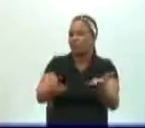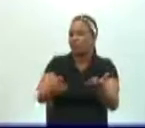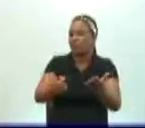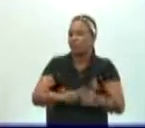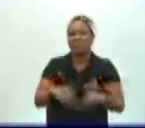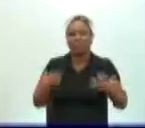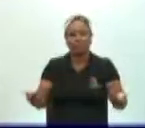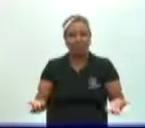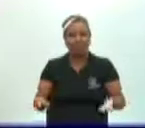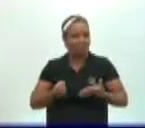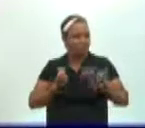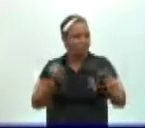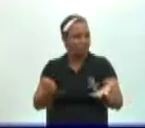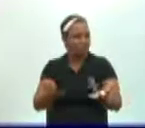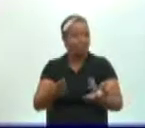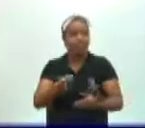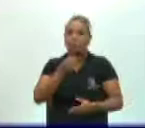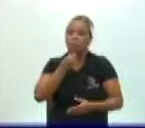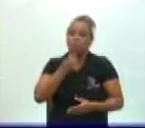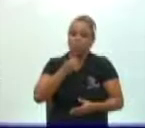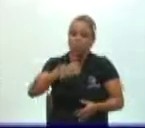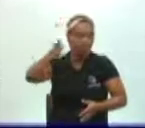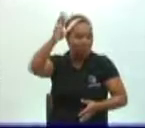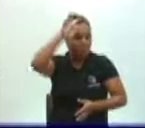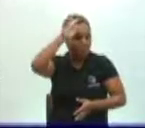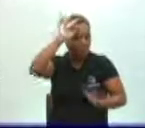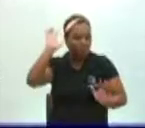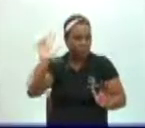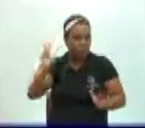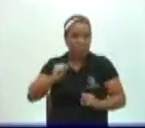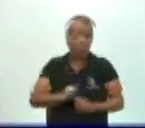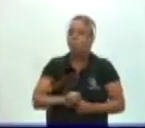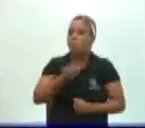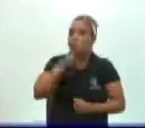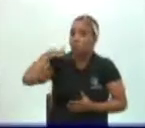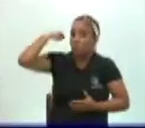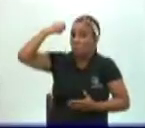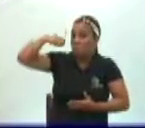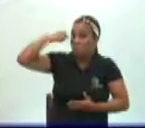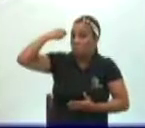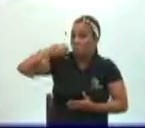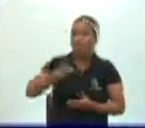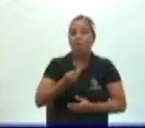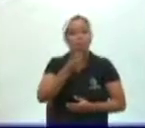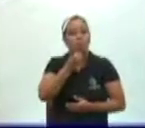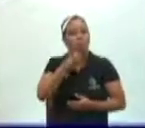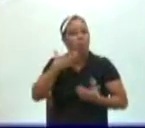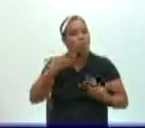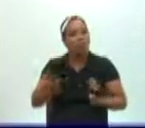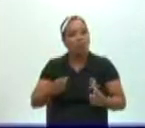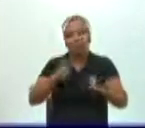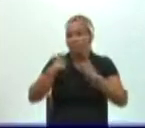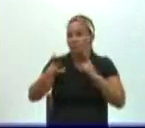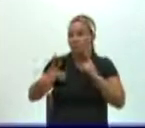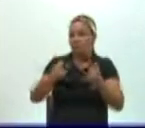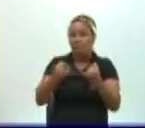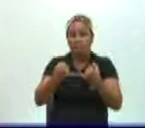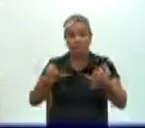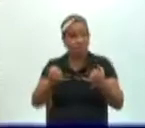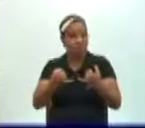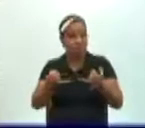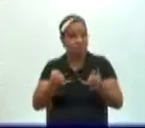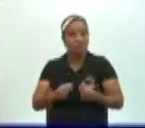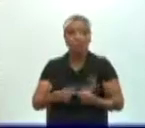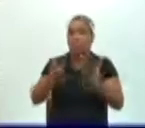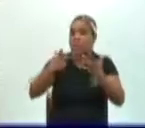Bueno, puede ser un matutino, puede ser un video, puede ser una publicación en redes sociales, es